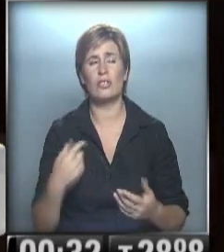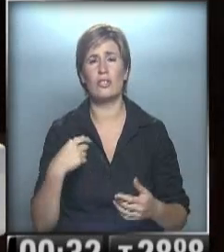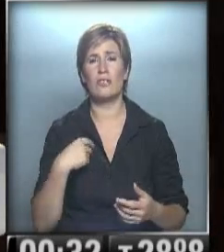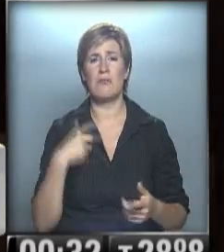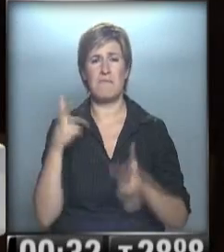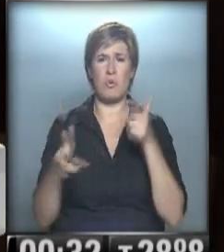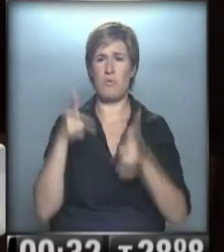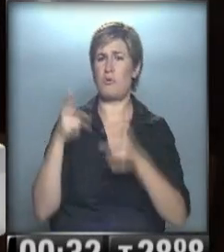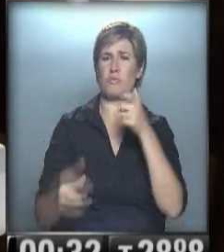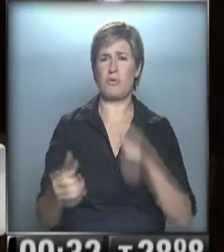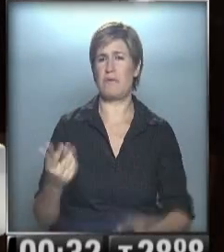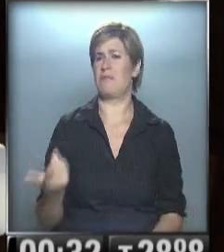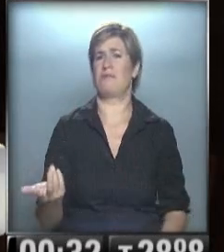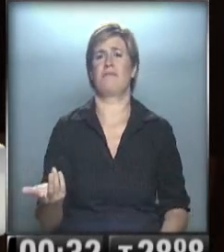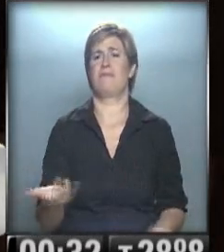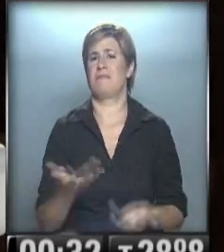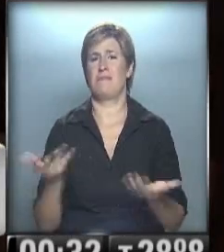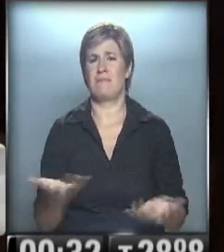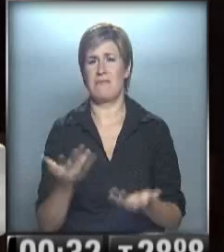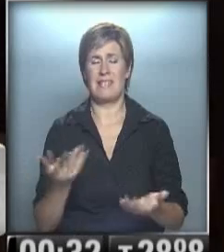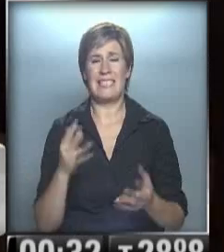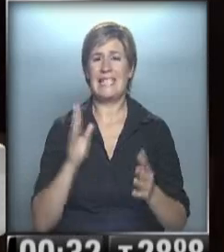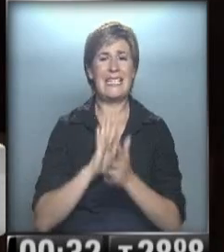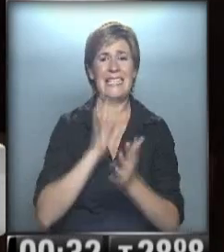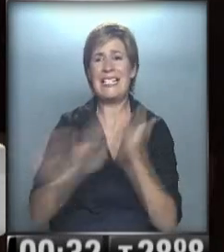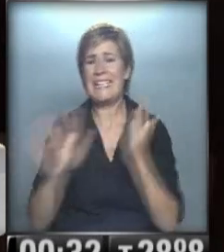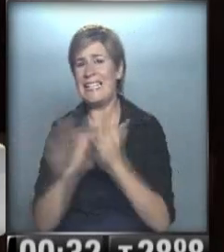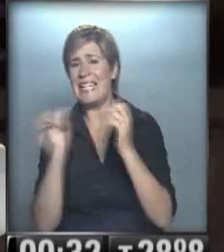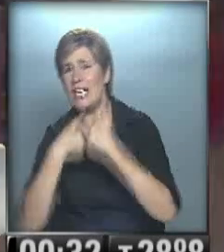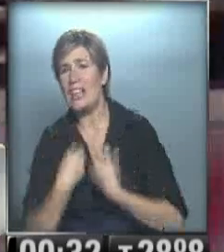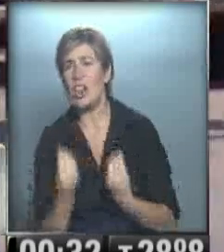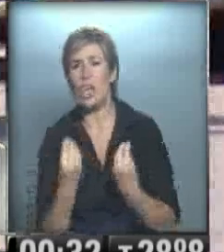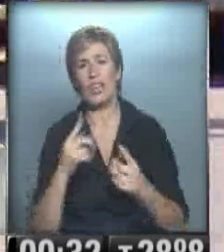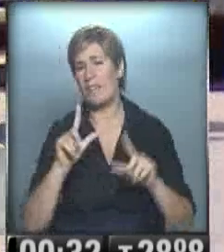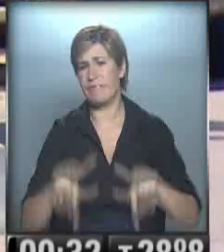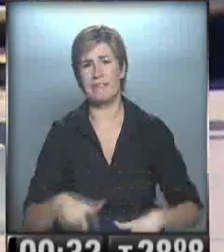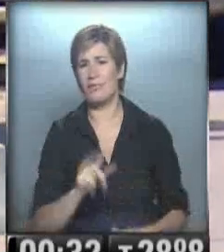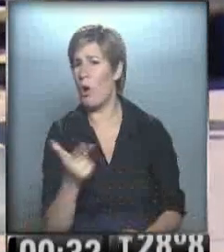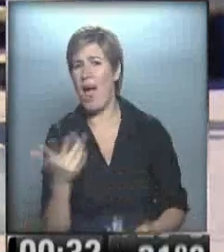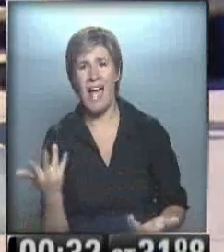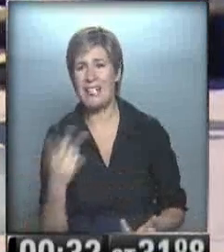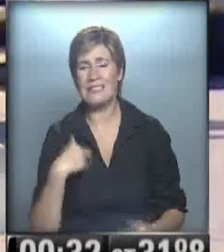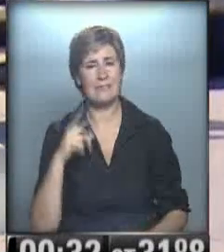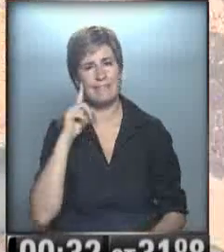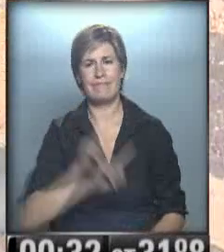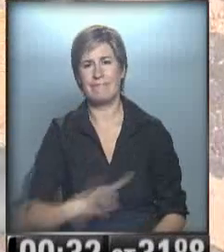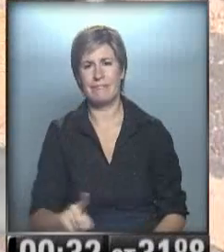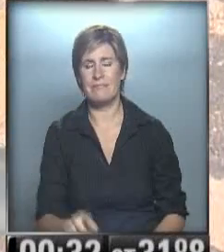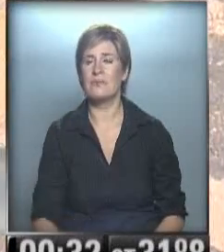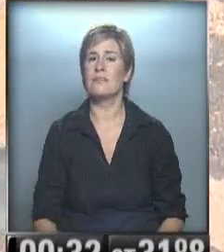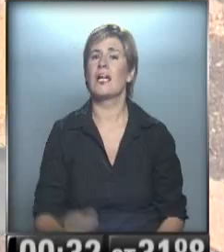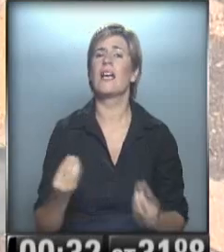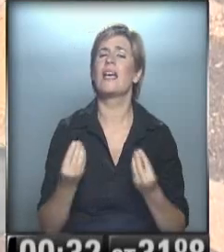recibiendo balazos, no pudiendo ser refugiado en ninguna parte, eso te da una indignación impresionante. ¿Cómo fueron los hechos más o menos? ¿Qué